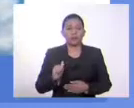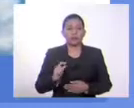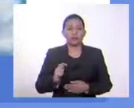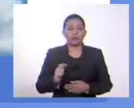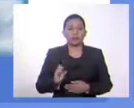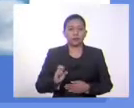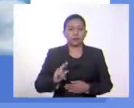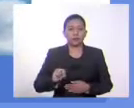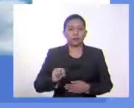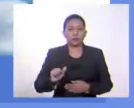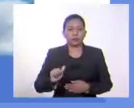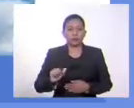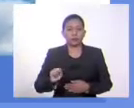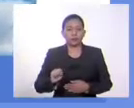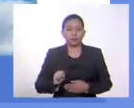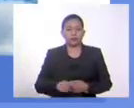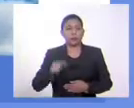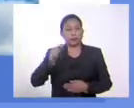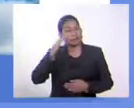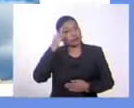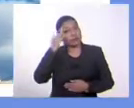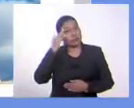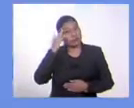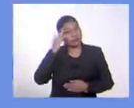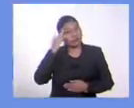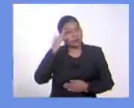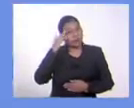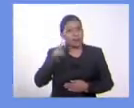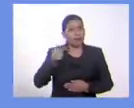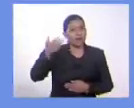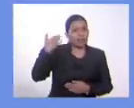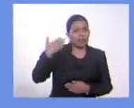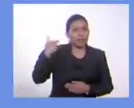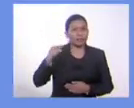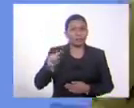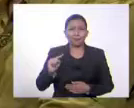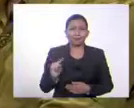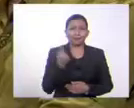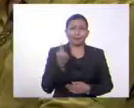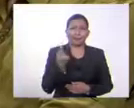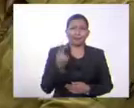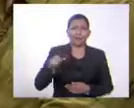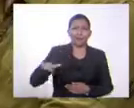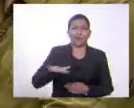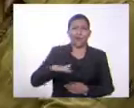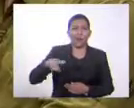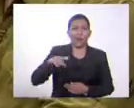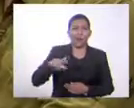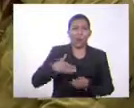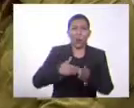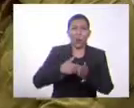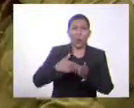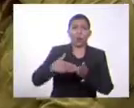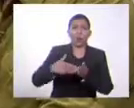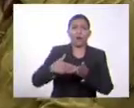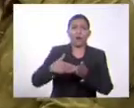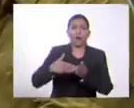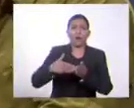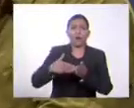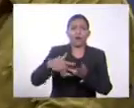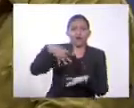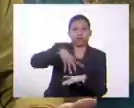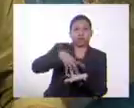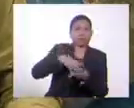primer lugar donde la democracia se estaba ejerciendo y él estaba estudiando estas instituciones. Así es como él dice, el ser humano es un